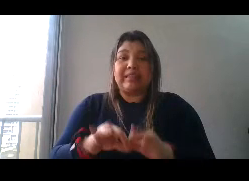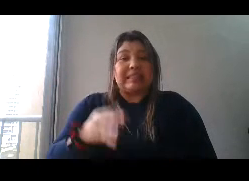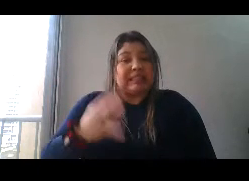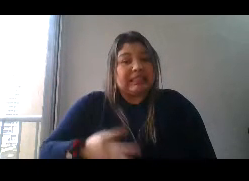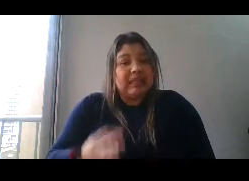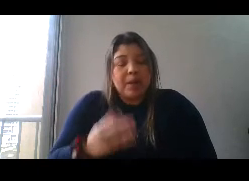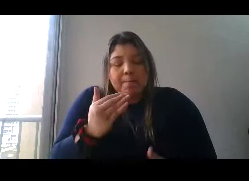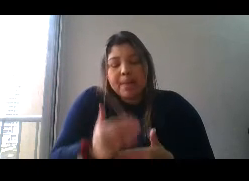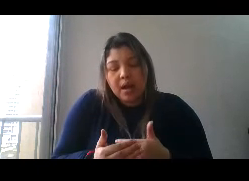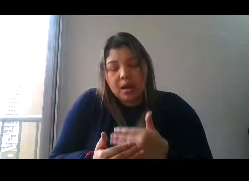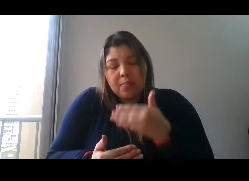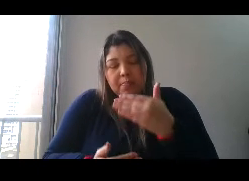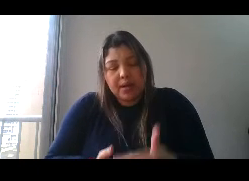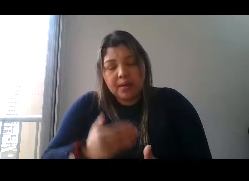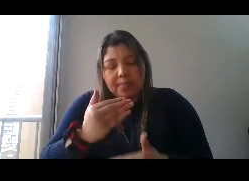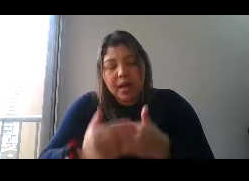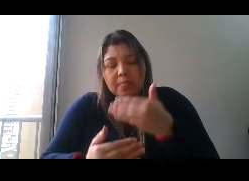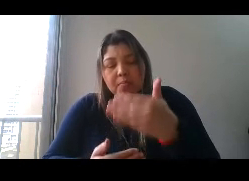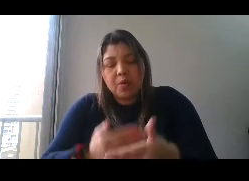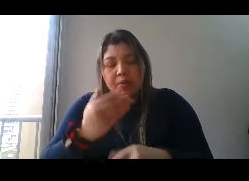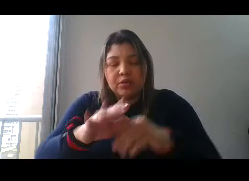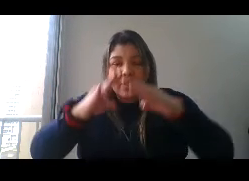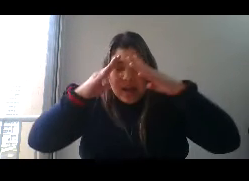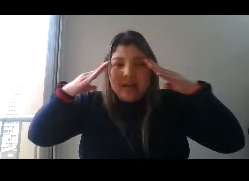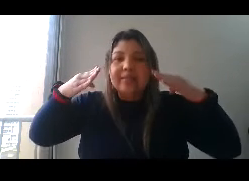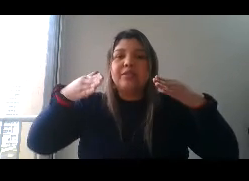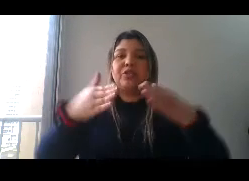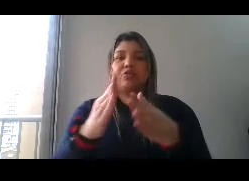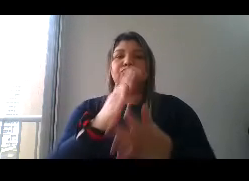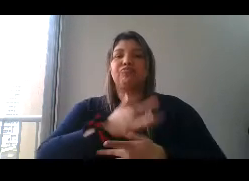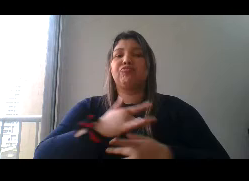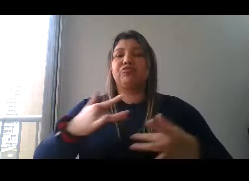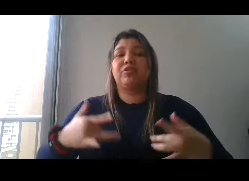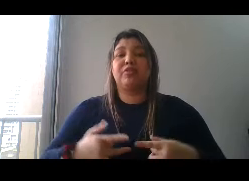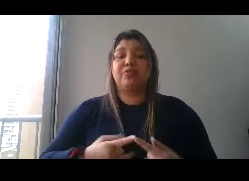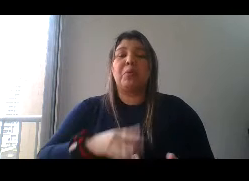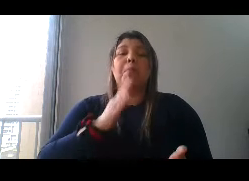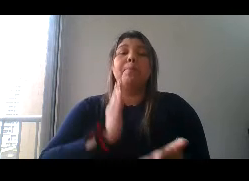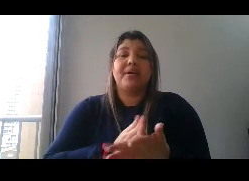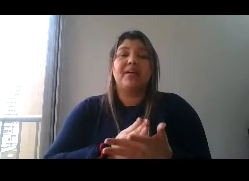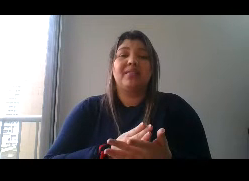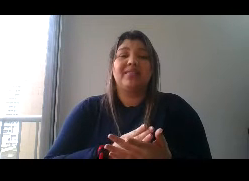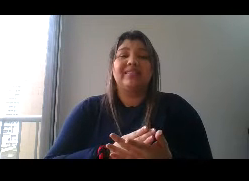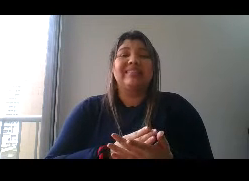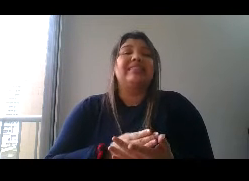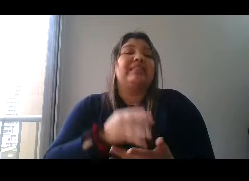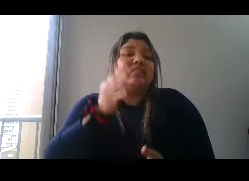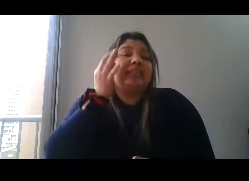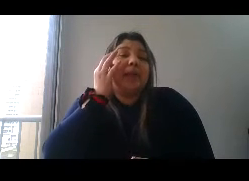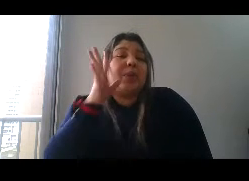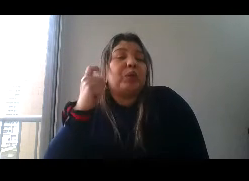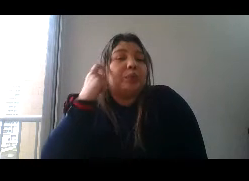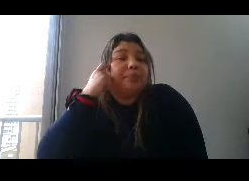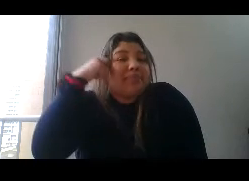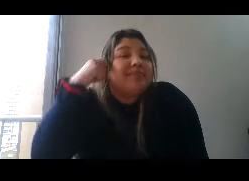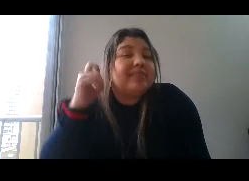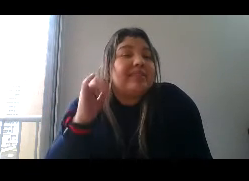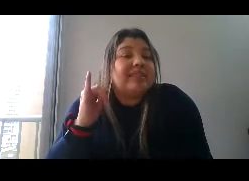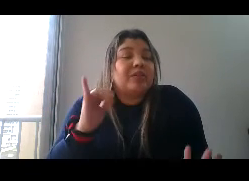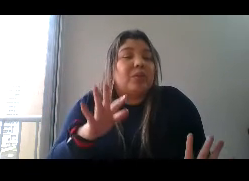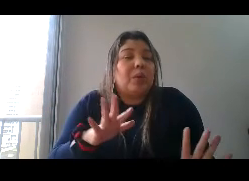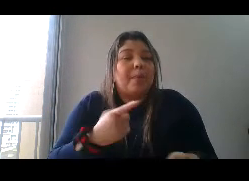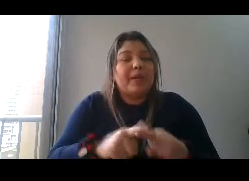de atención en salud, va a existir un riesgo. Recordemos que el riesgo nunca es cero. Lo que debemos es minimizar al